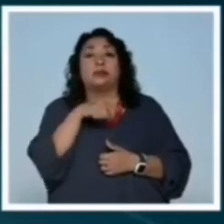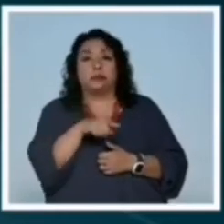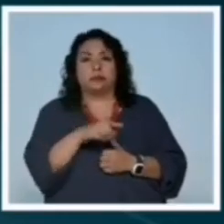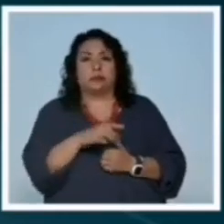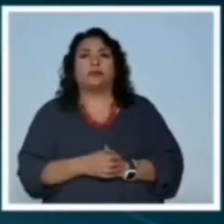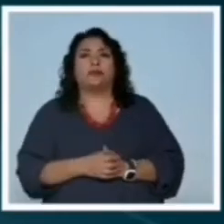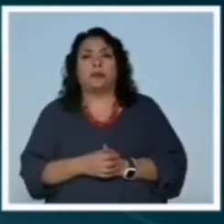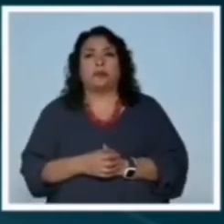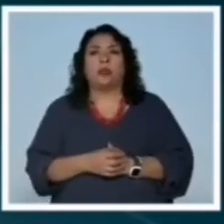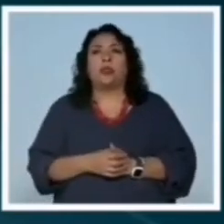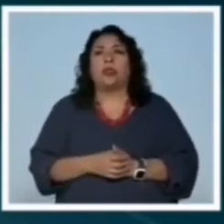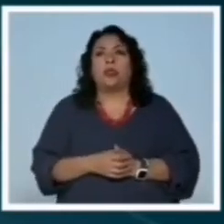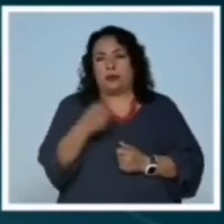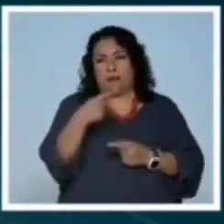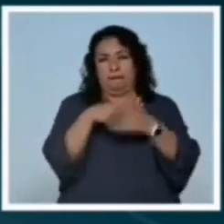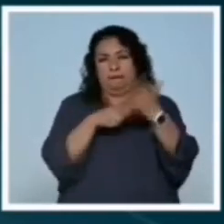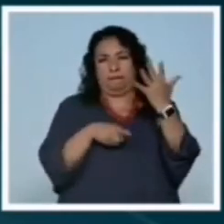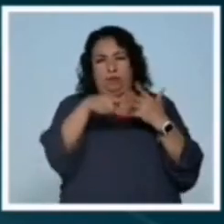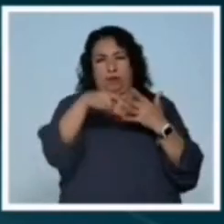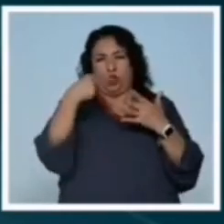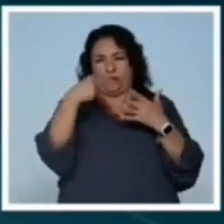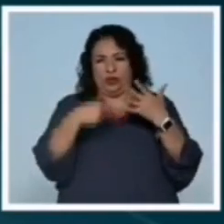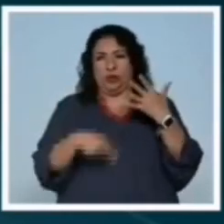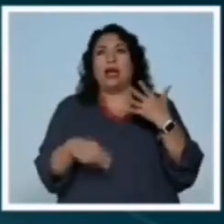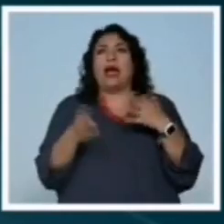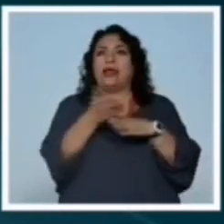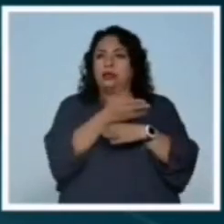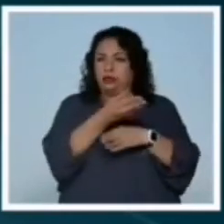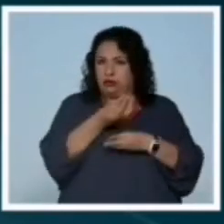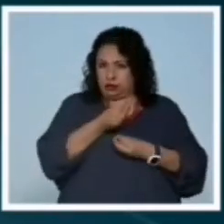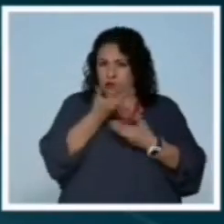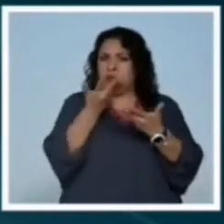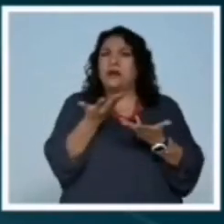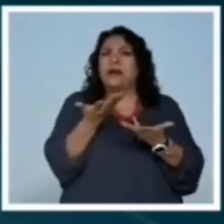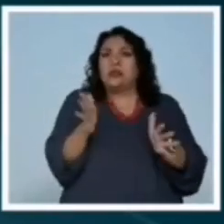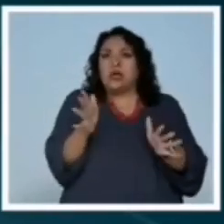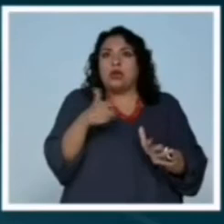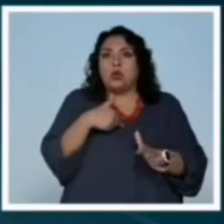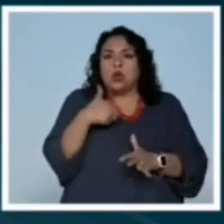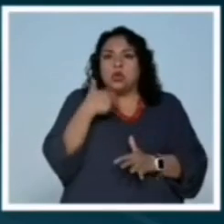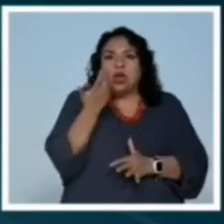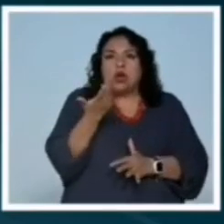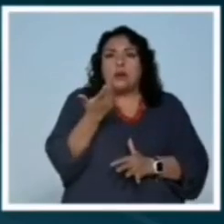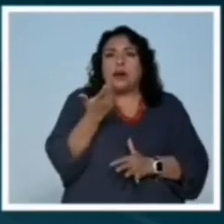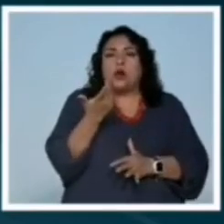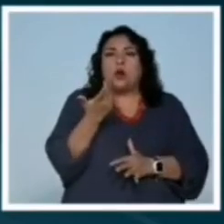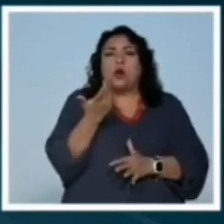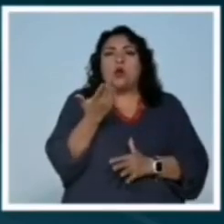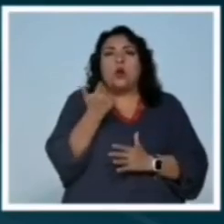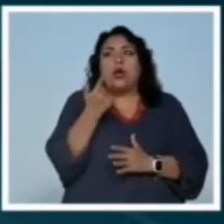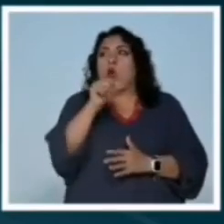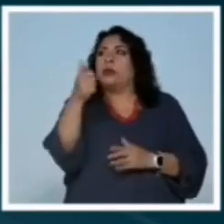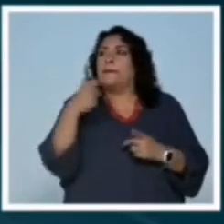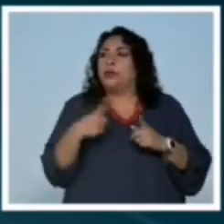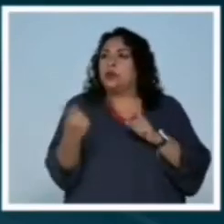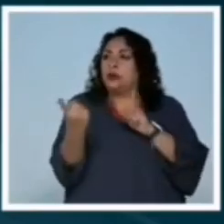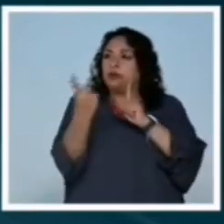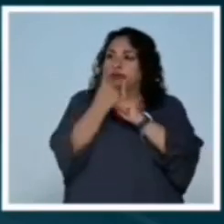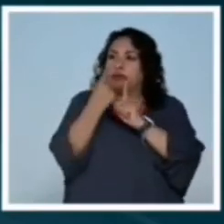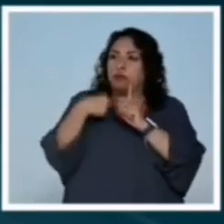que hay que hacer es que porque no todos los personajes que tú lo mencionas ya había manifestado ciertos indicios y no hubo quien se acercara para